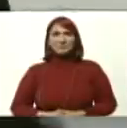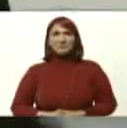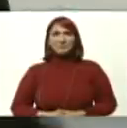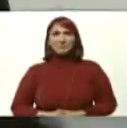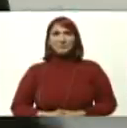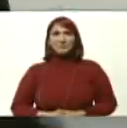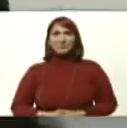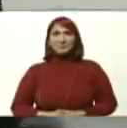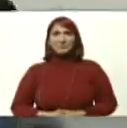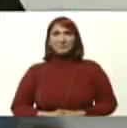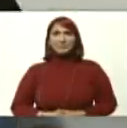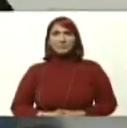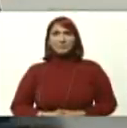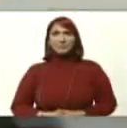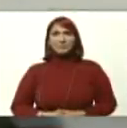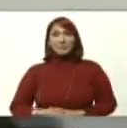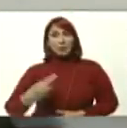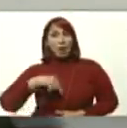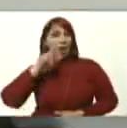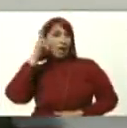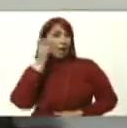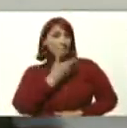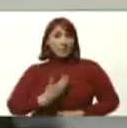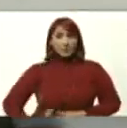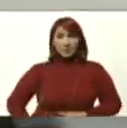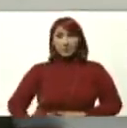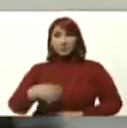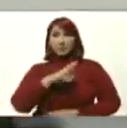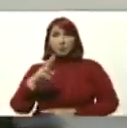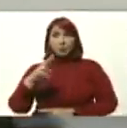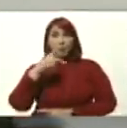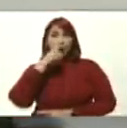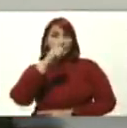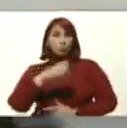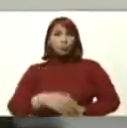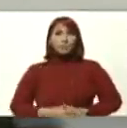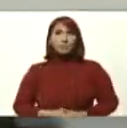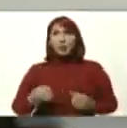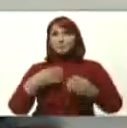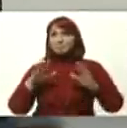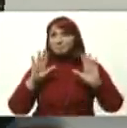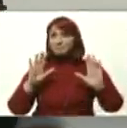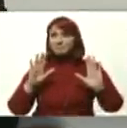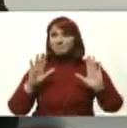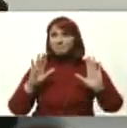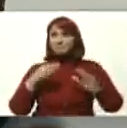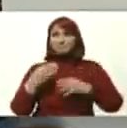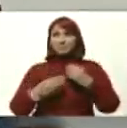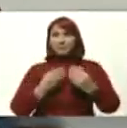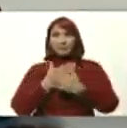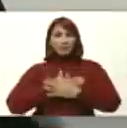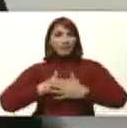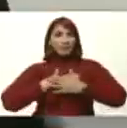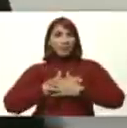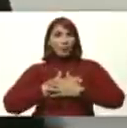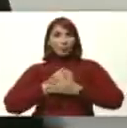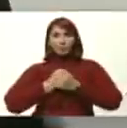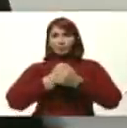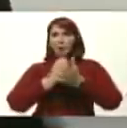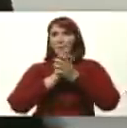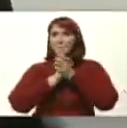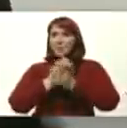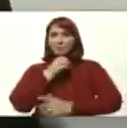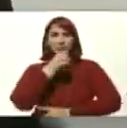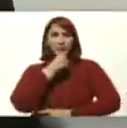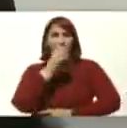Y estamos escuchando al presidente de la República, Nicolás Maduro, y bueno, para hacerles un favor a nuestros queridos amigos del noticiero y a